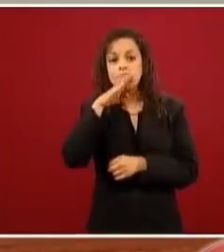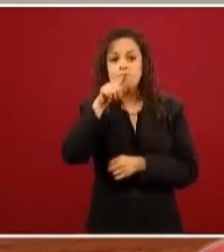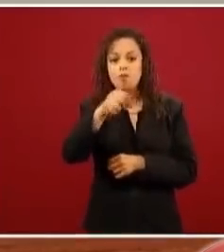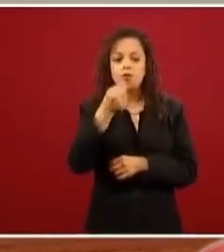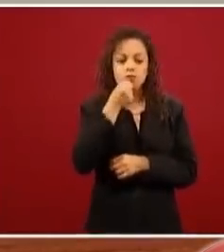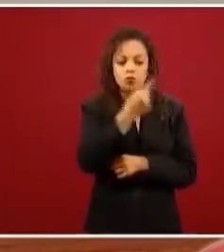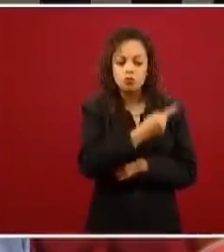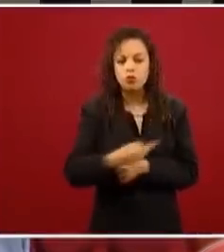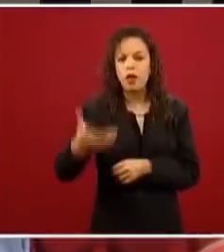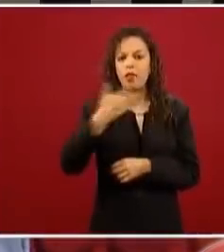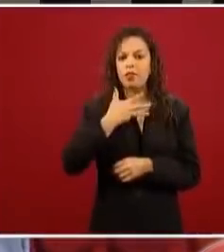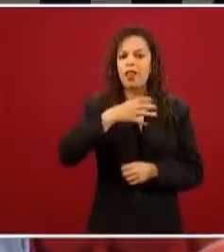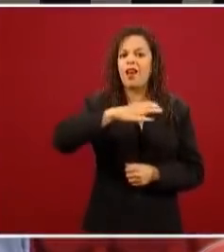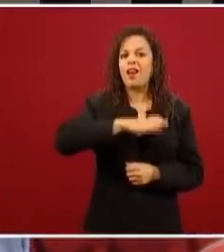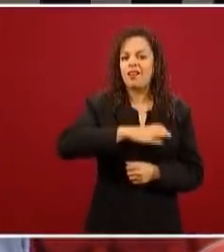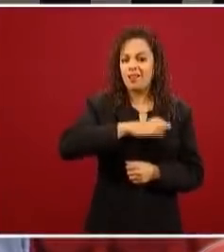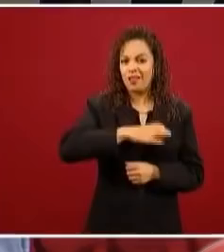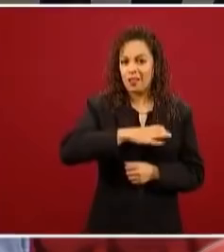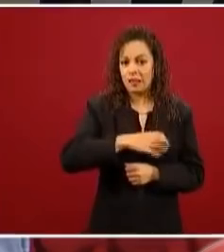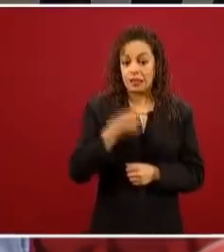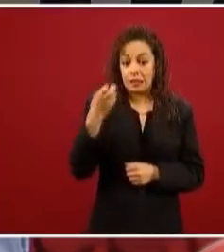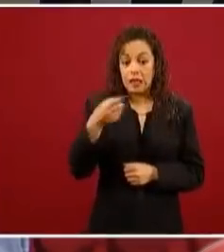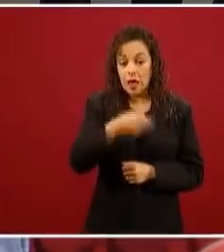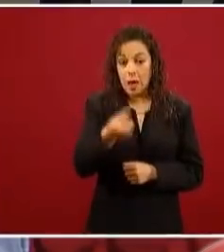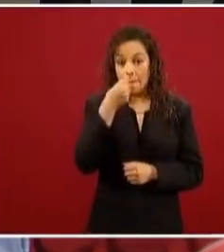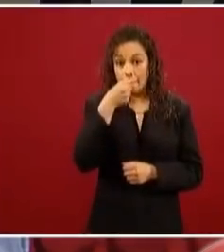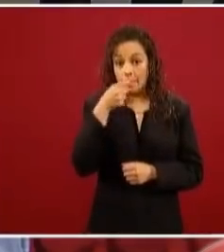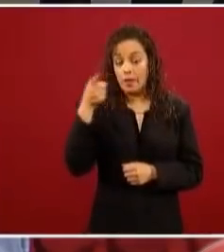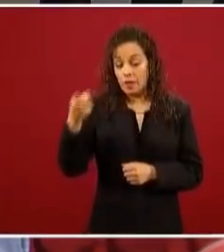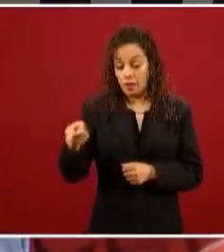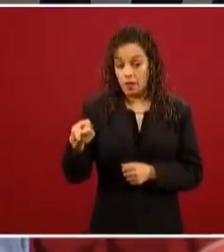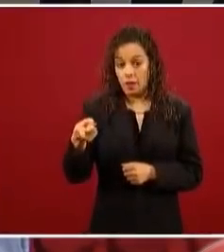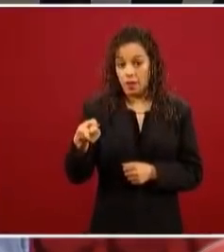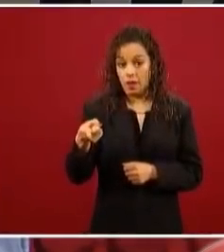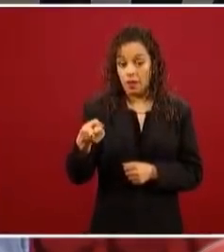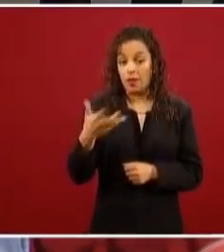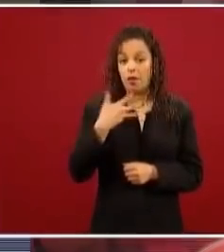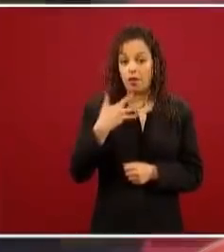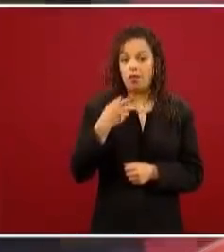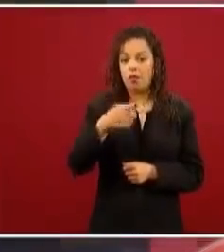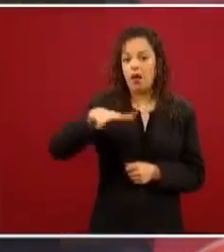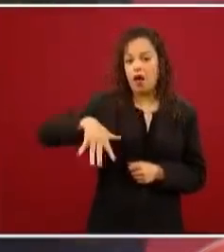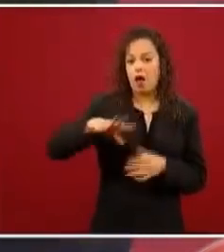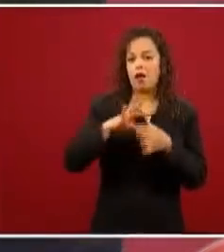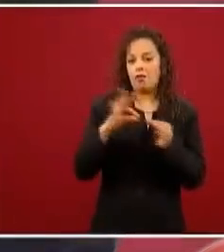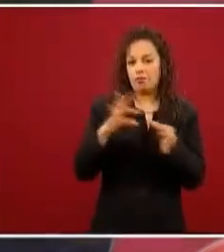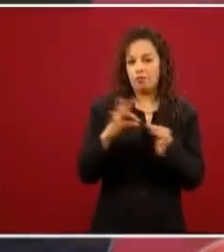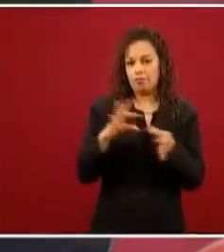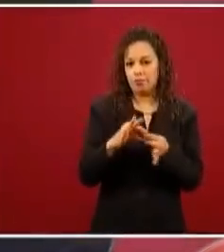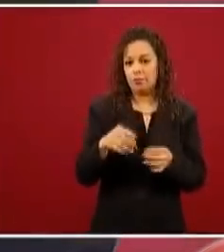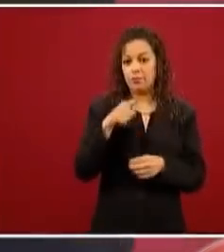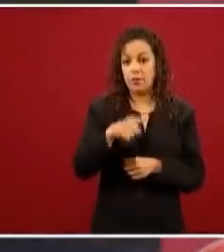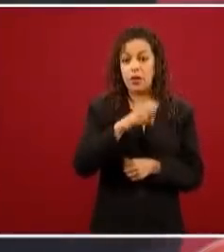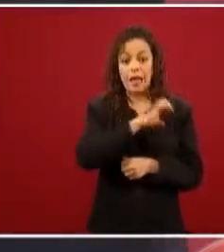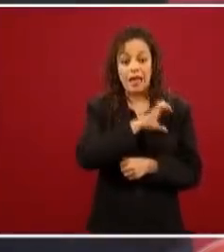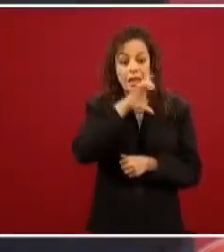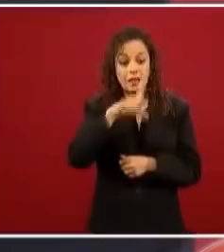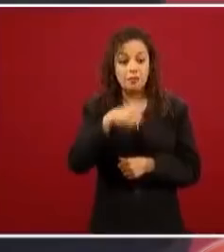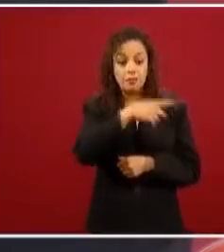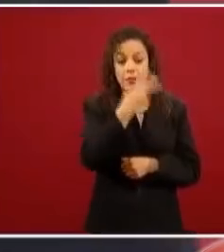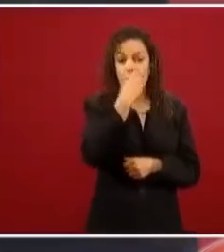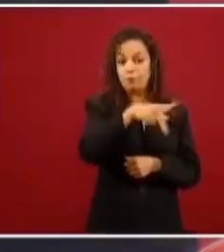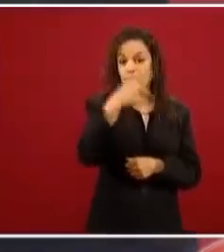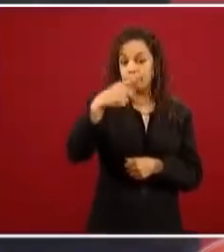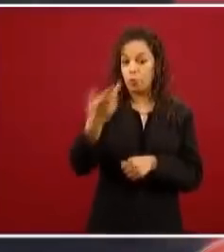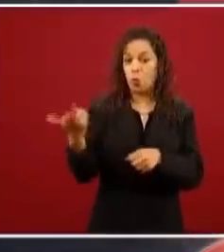tipo de medicamentos, como ya lo han mencionado, han tenido esta situación, pero en el tema de las unidades médicas de alta especialidad y de los hospitales, todos los días